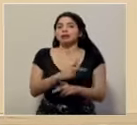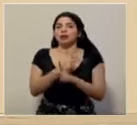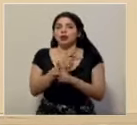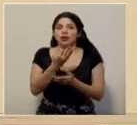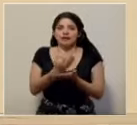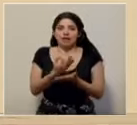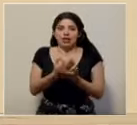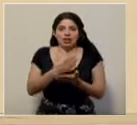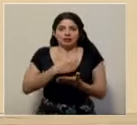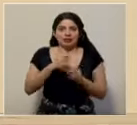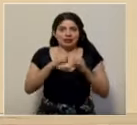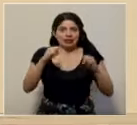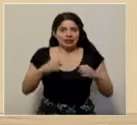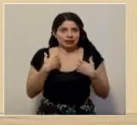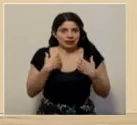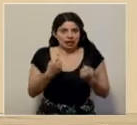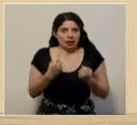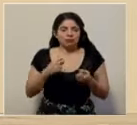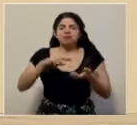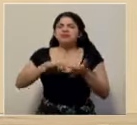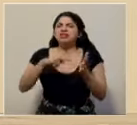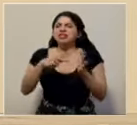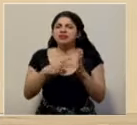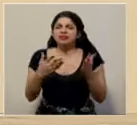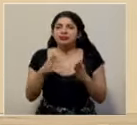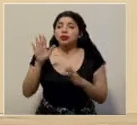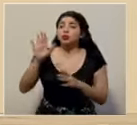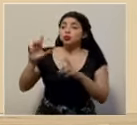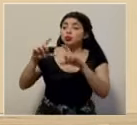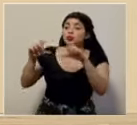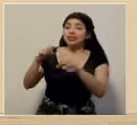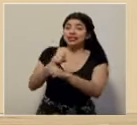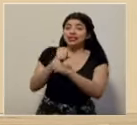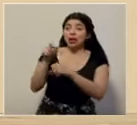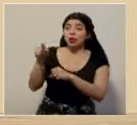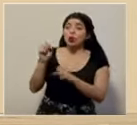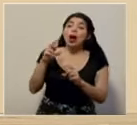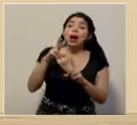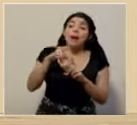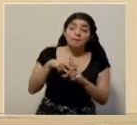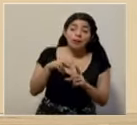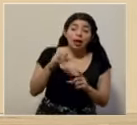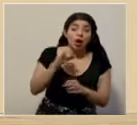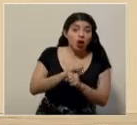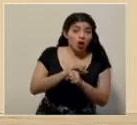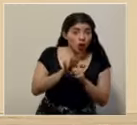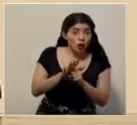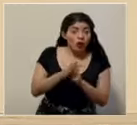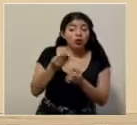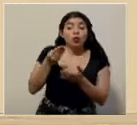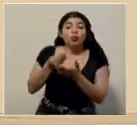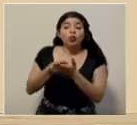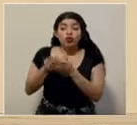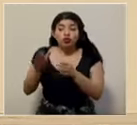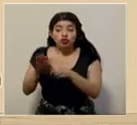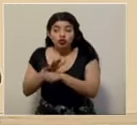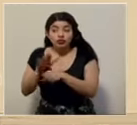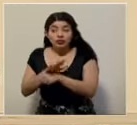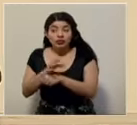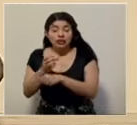nuestro de salud. Me refiero a seguros que cubran enfermedad COVID, con un monto adecuado según las